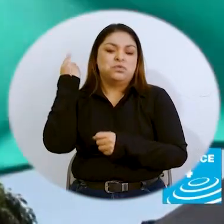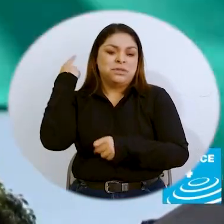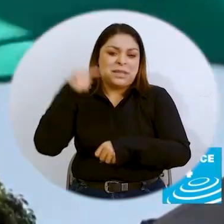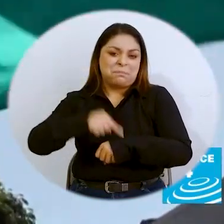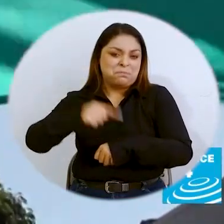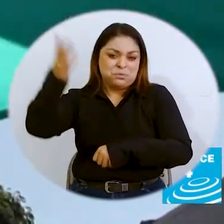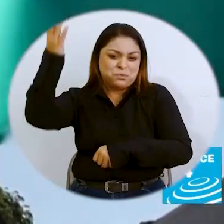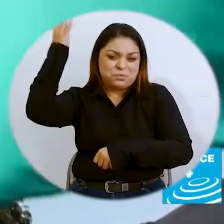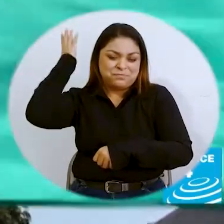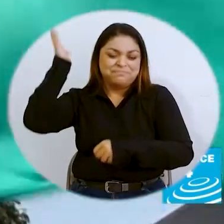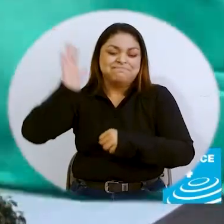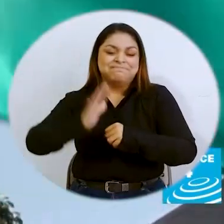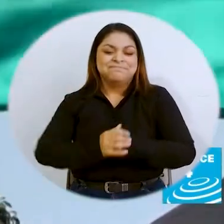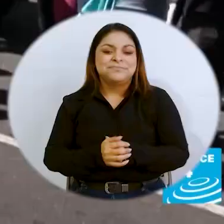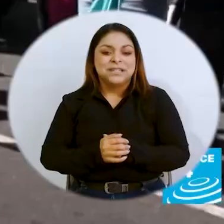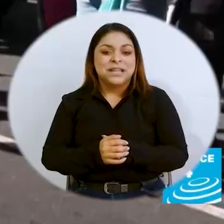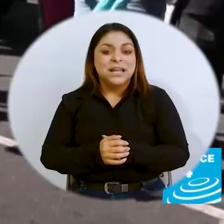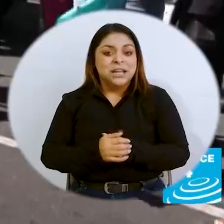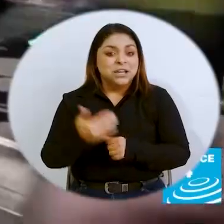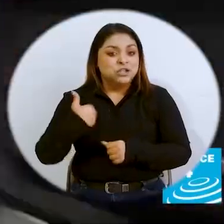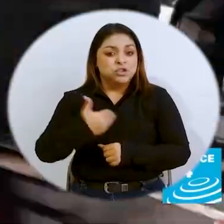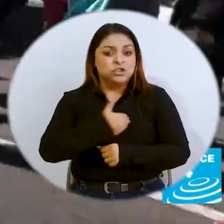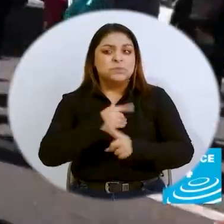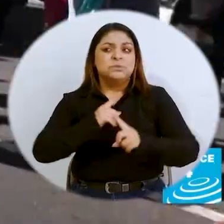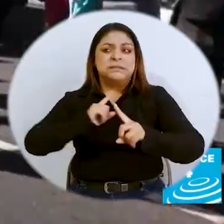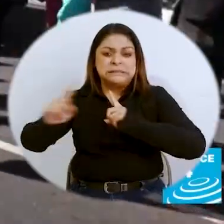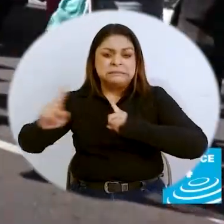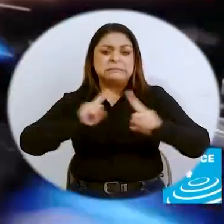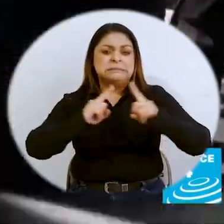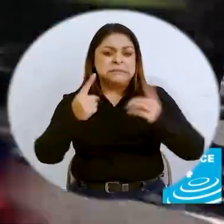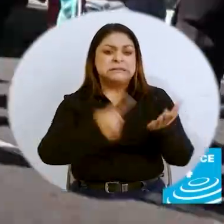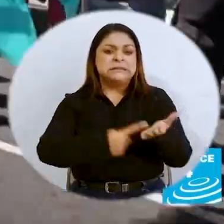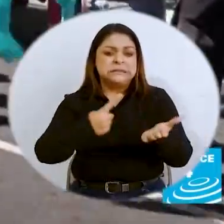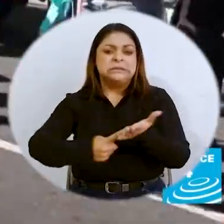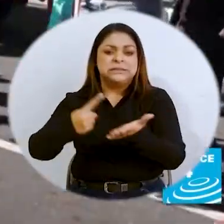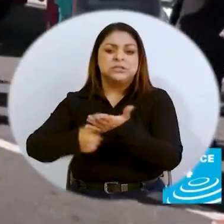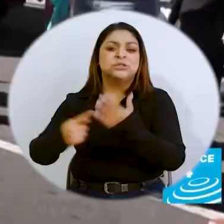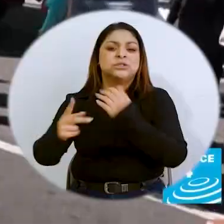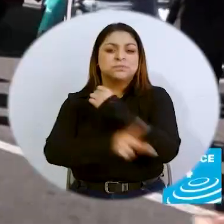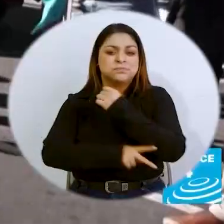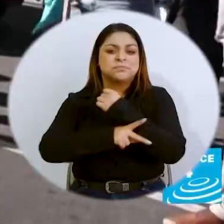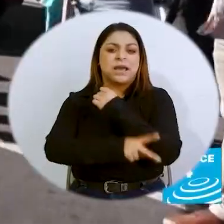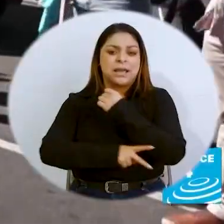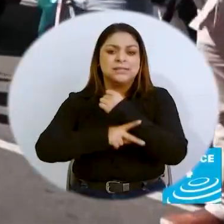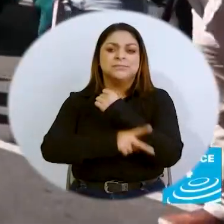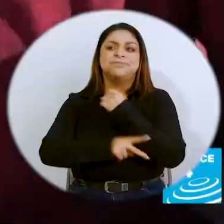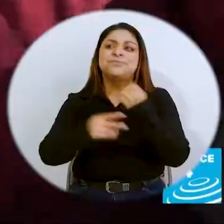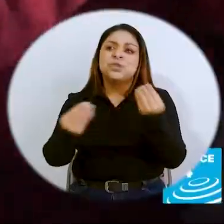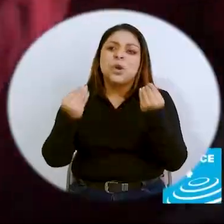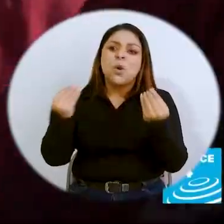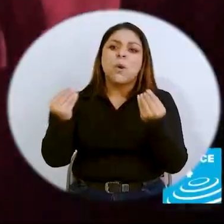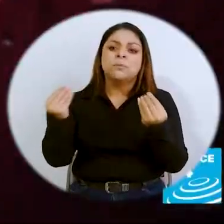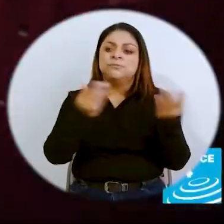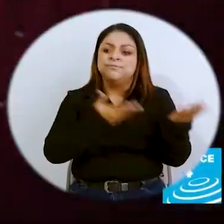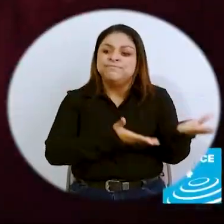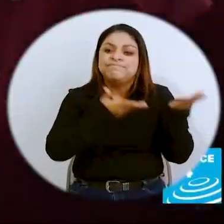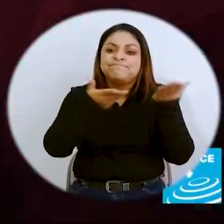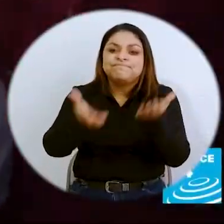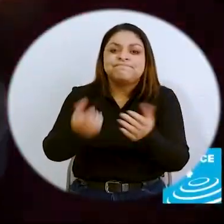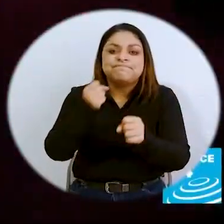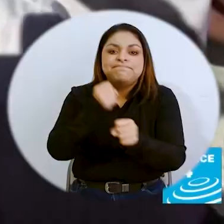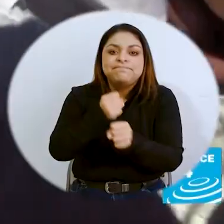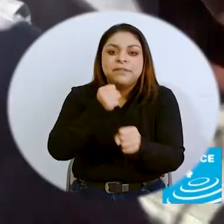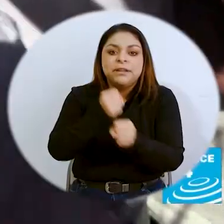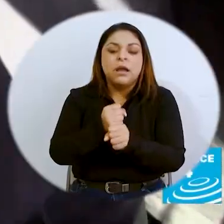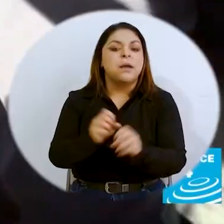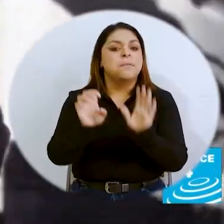años, caramba, cómo pasa el tiempo, hemos estado discutiendo como país, y recuerdo porque he estado en algunas sesiones con CINDE incluso, de cómo